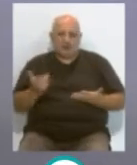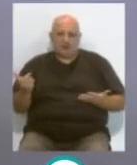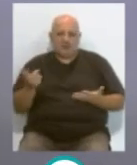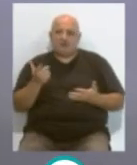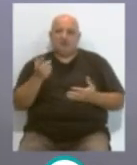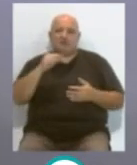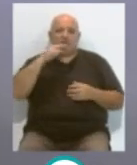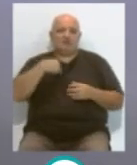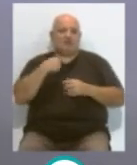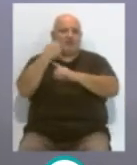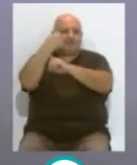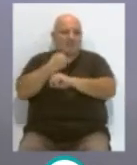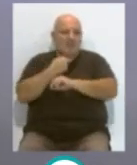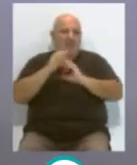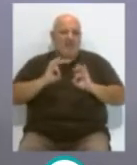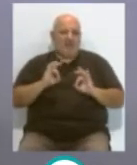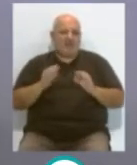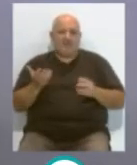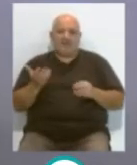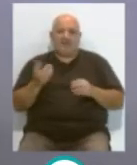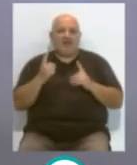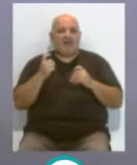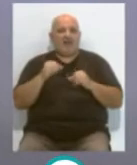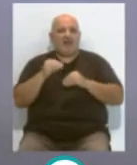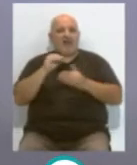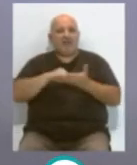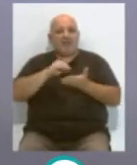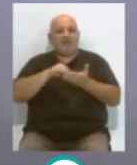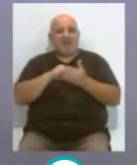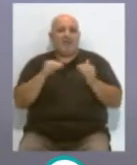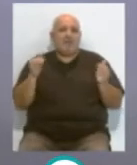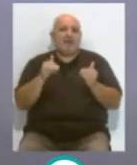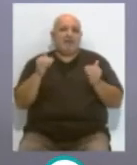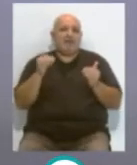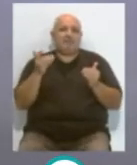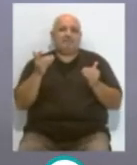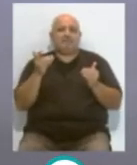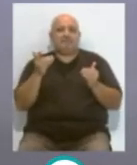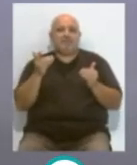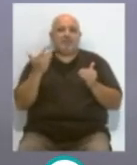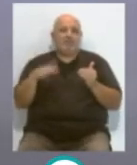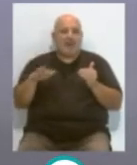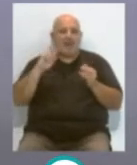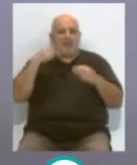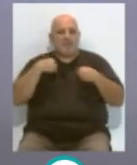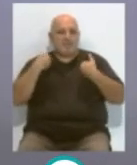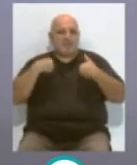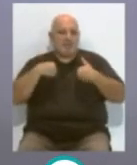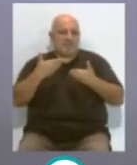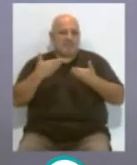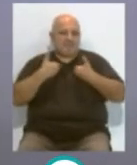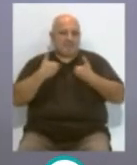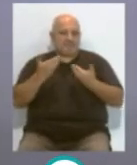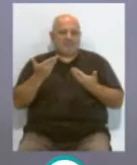una autoimposición. Sí, que lo que lo hacía muchas veces también estar un poco mal él con él mismo, porque al fin y al